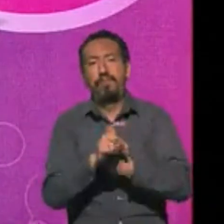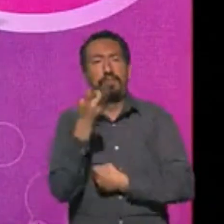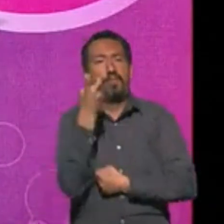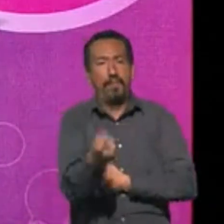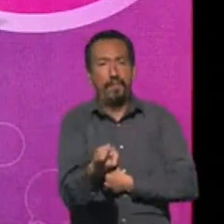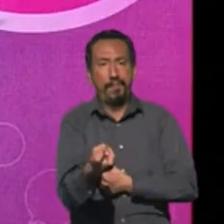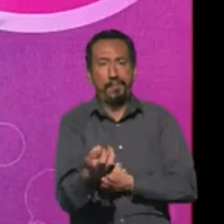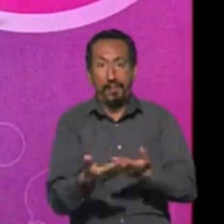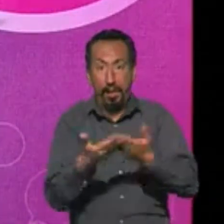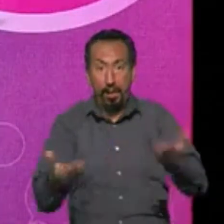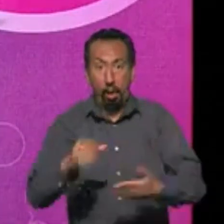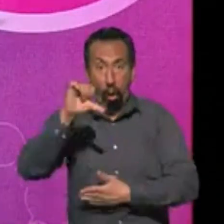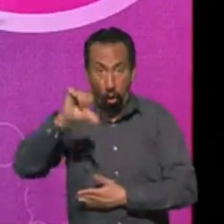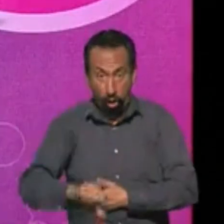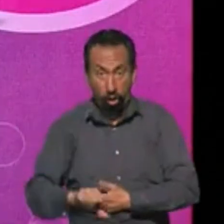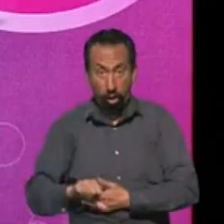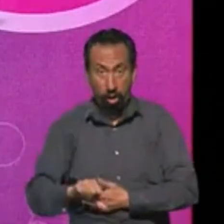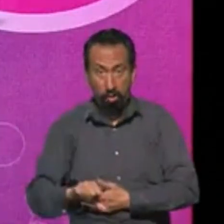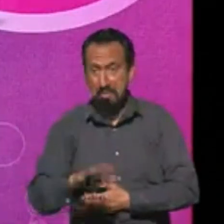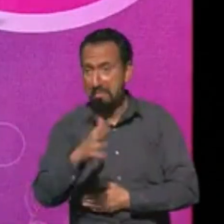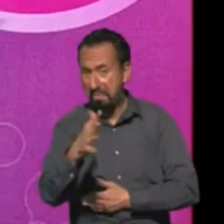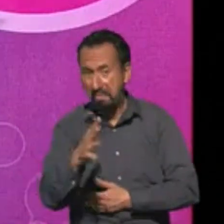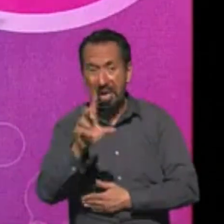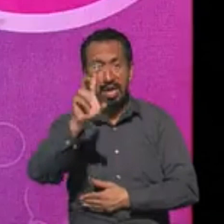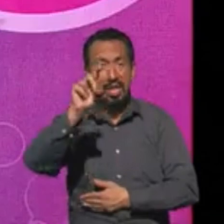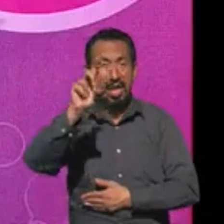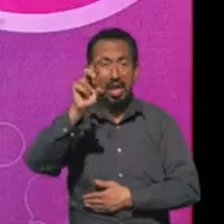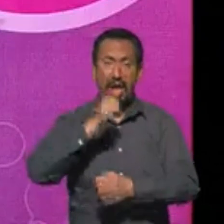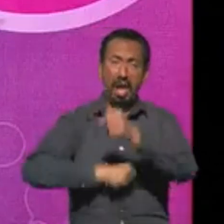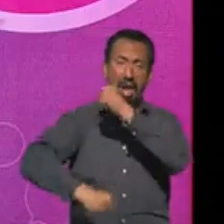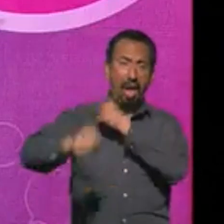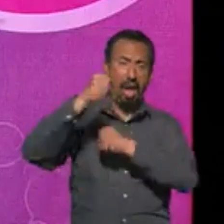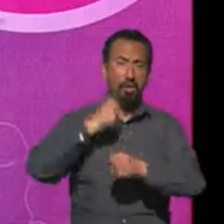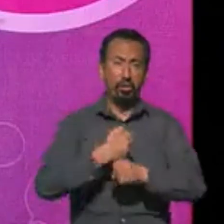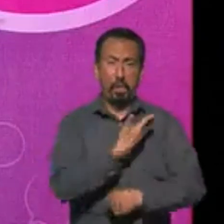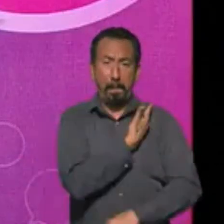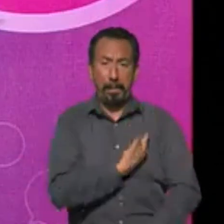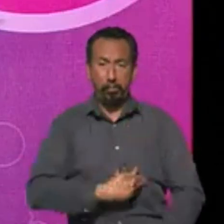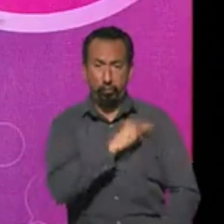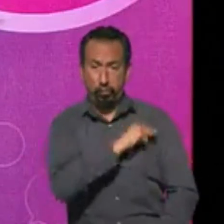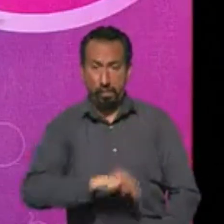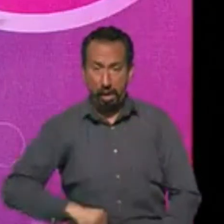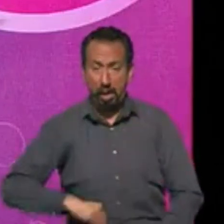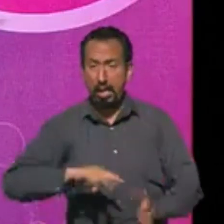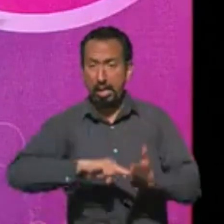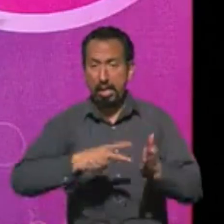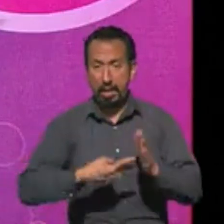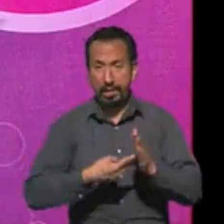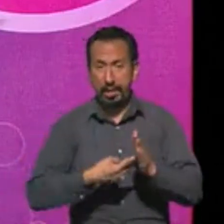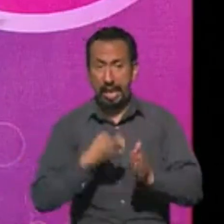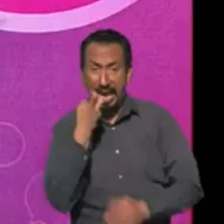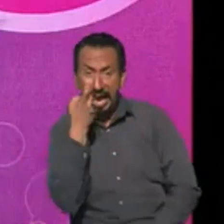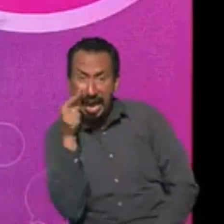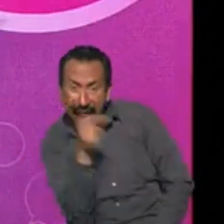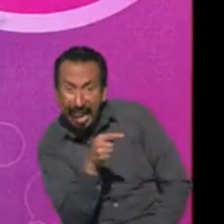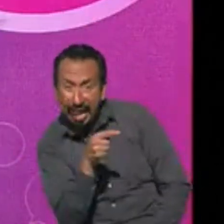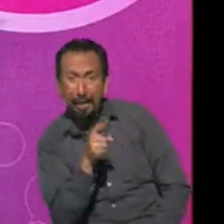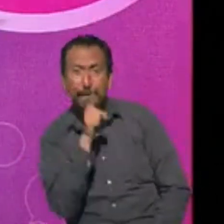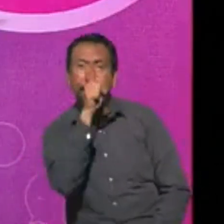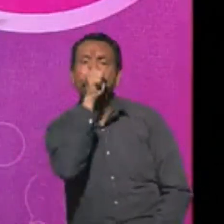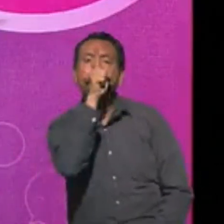ayer cuando hace cerca de 30 años presidente municipal el ingeniero es un